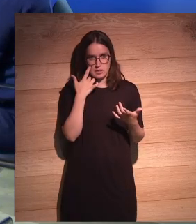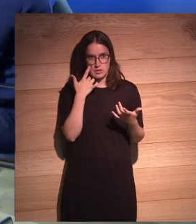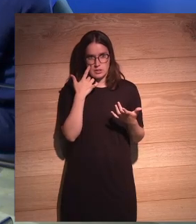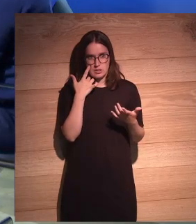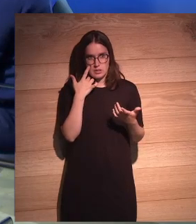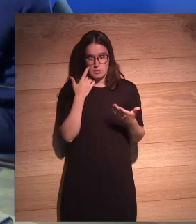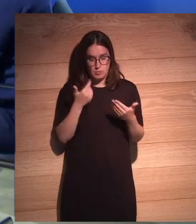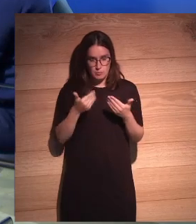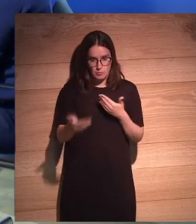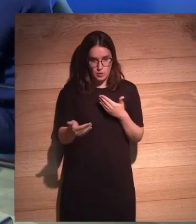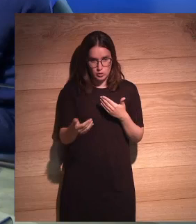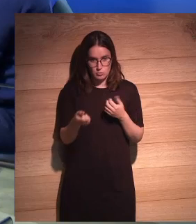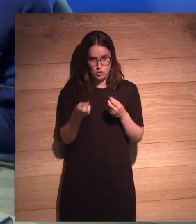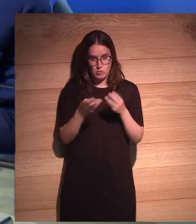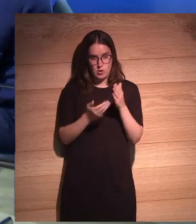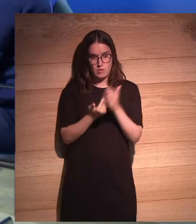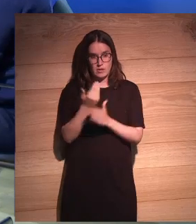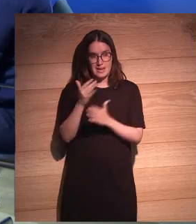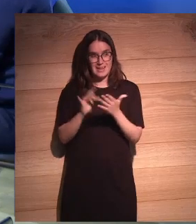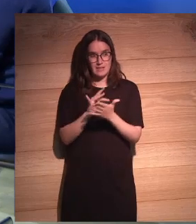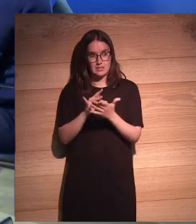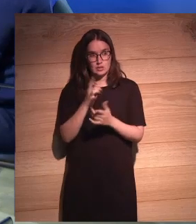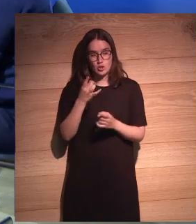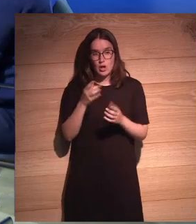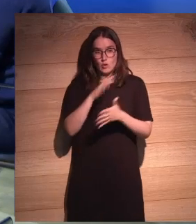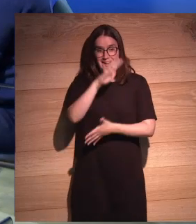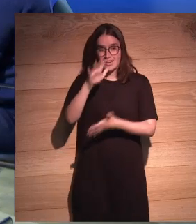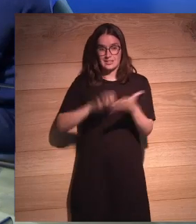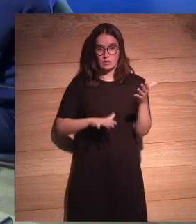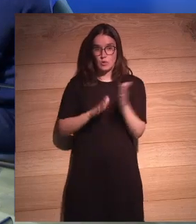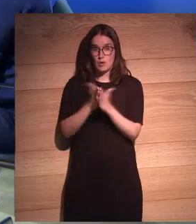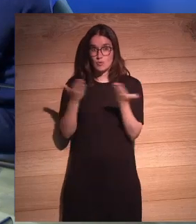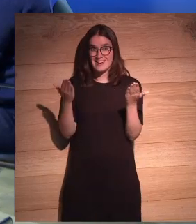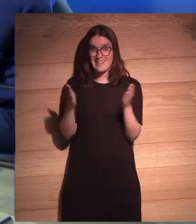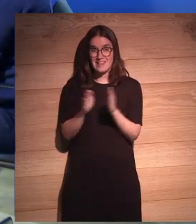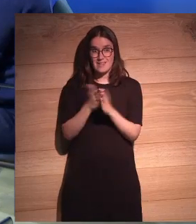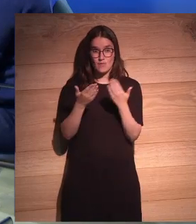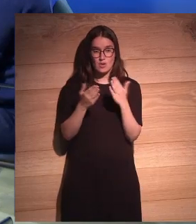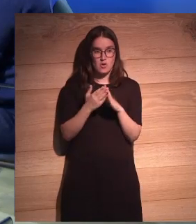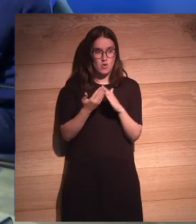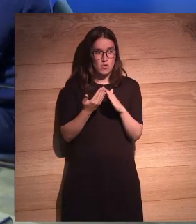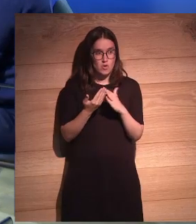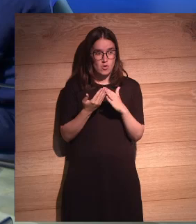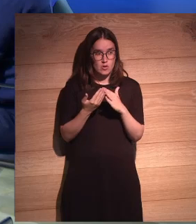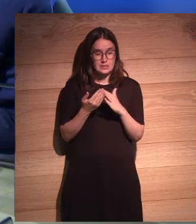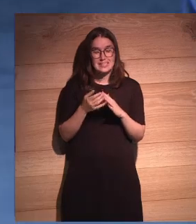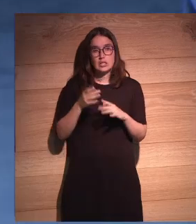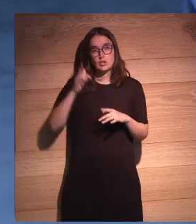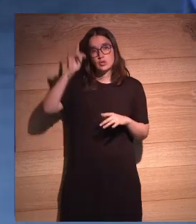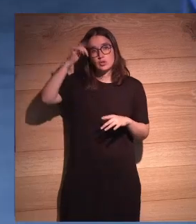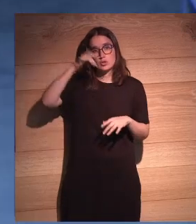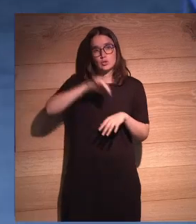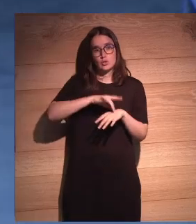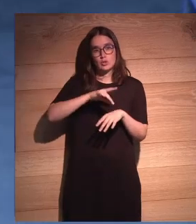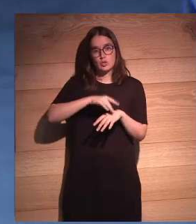En el próximo número de mi revista hay una reseña de un libro del doctor